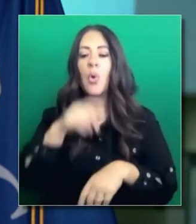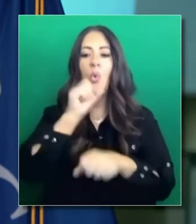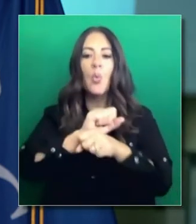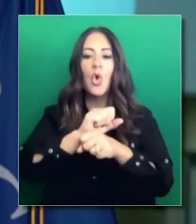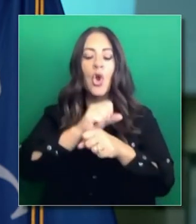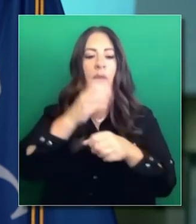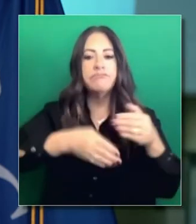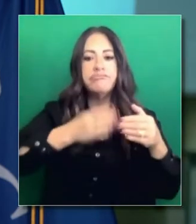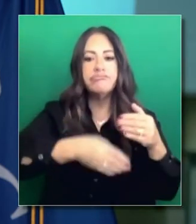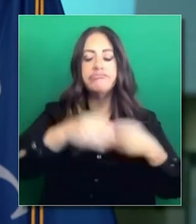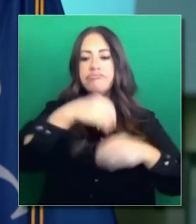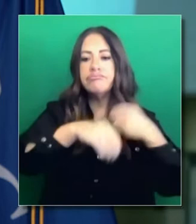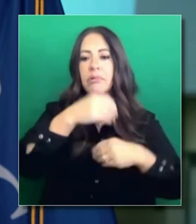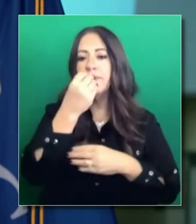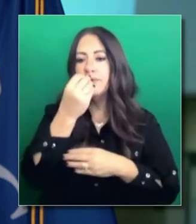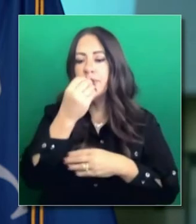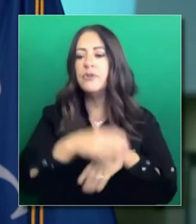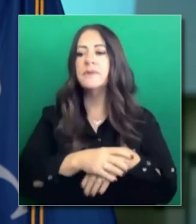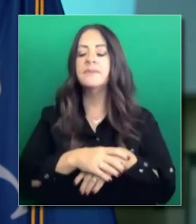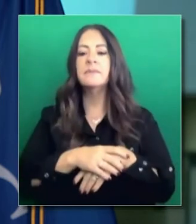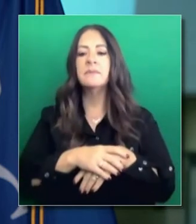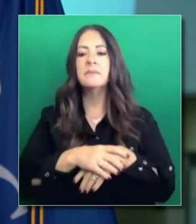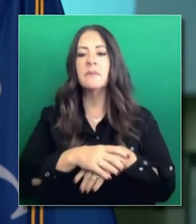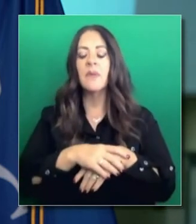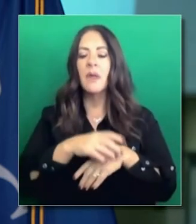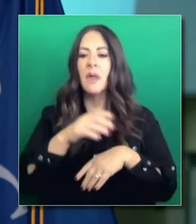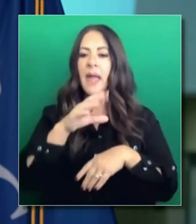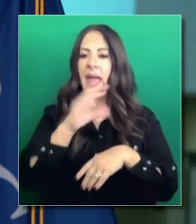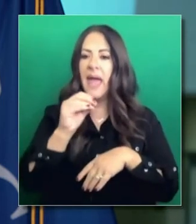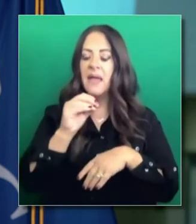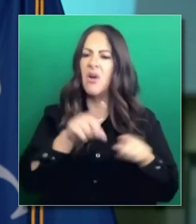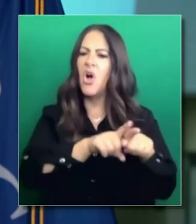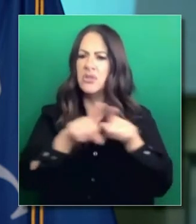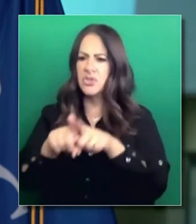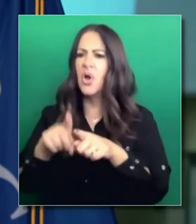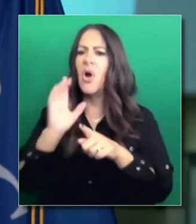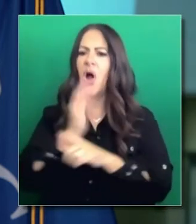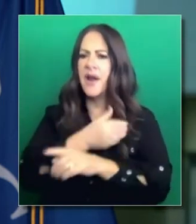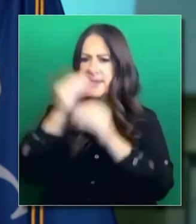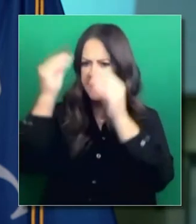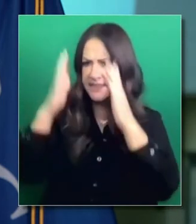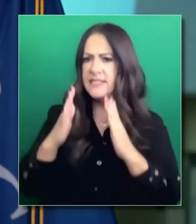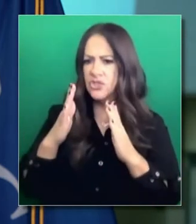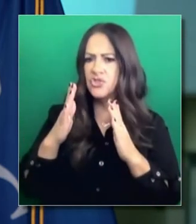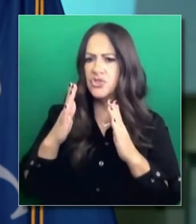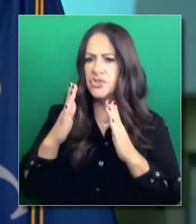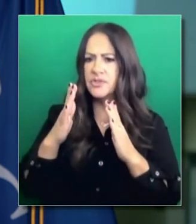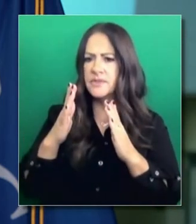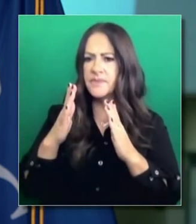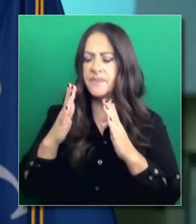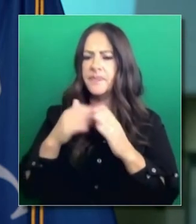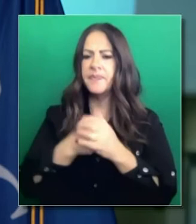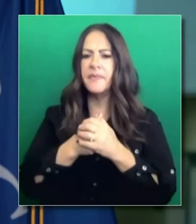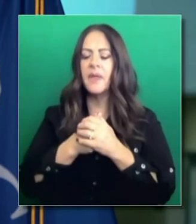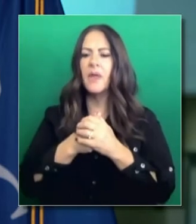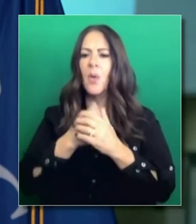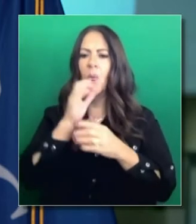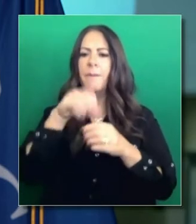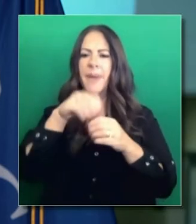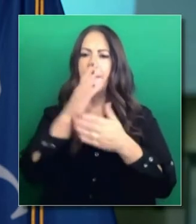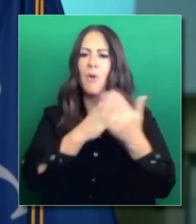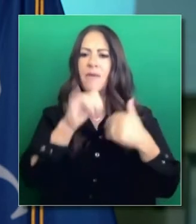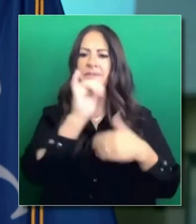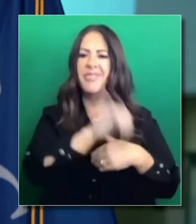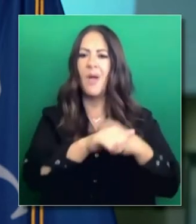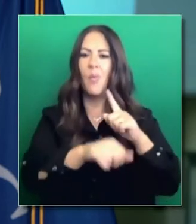solo trabajadores agrícolas, pero ellos recibirán prioridad, además de los maestros en esta siguiente fase. Así que esta es parte de la estrategia,